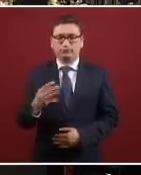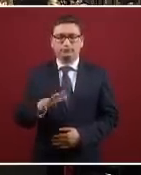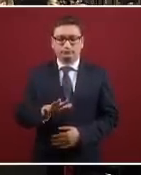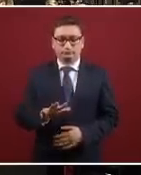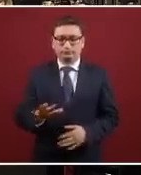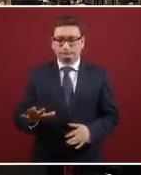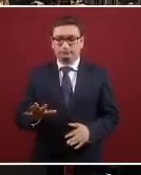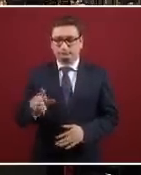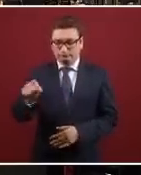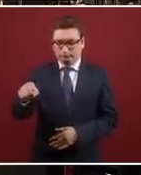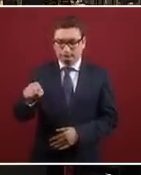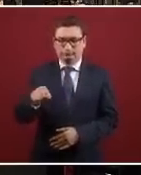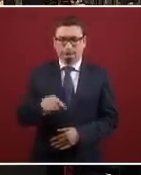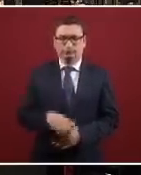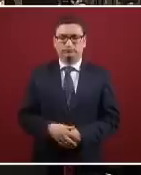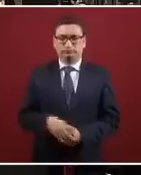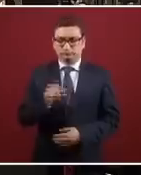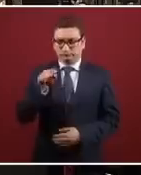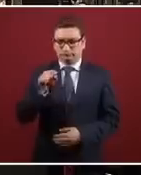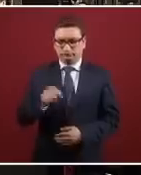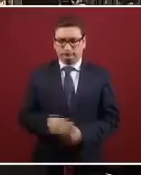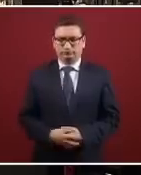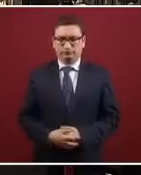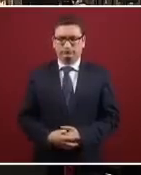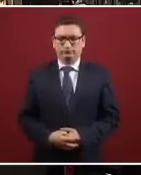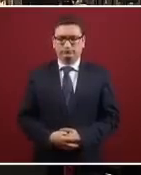Para atrás. ¿Sí? No hace falta